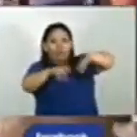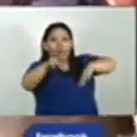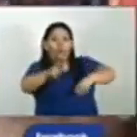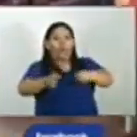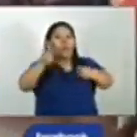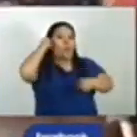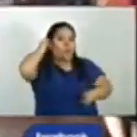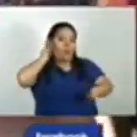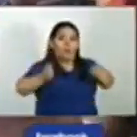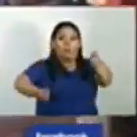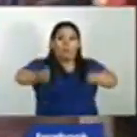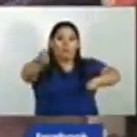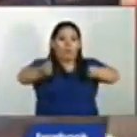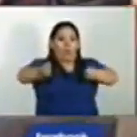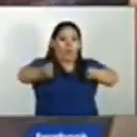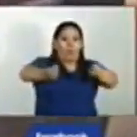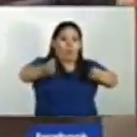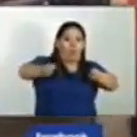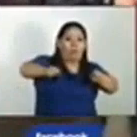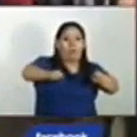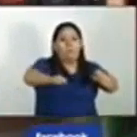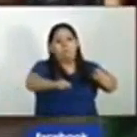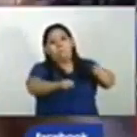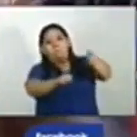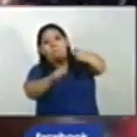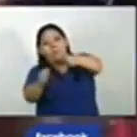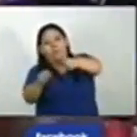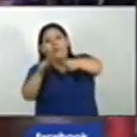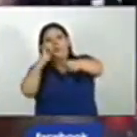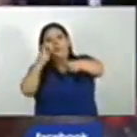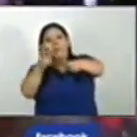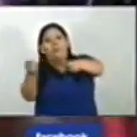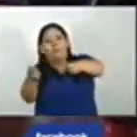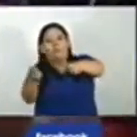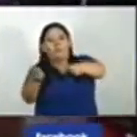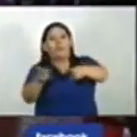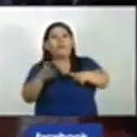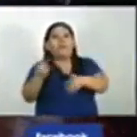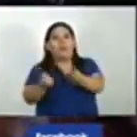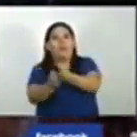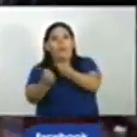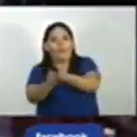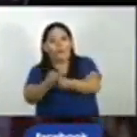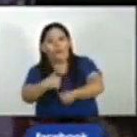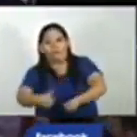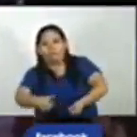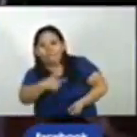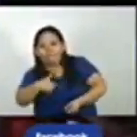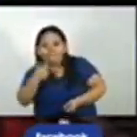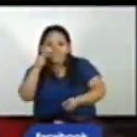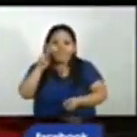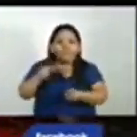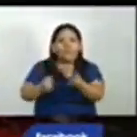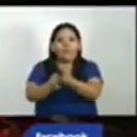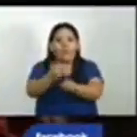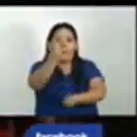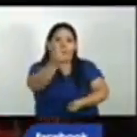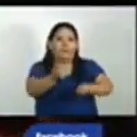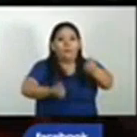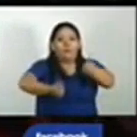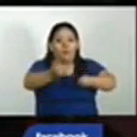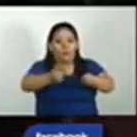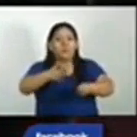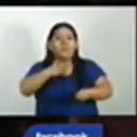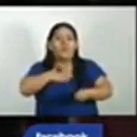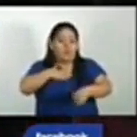camión perdió el control y volcó sobre la vía. Los cuerpos de socorro llegaron a la zona para poder atender al motorista, quien tenía